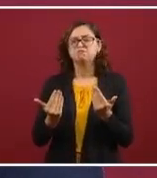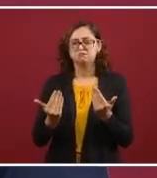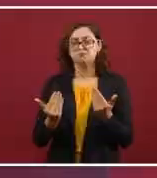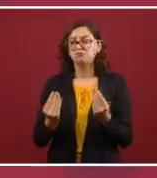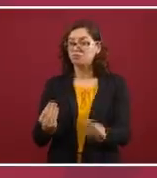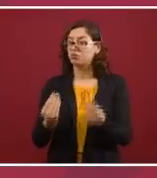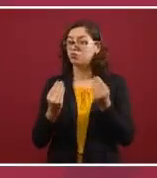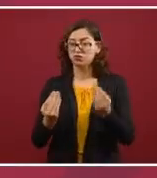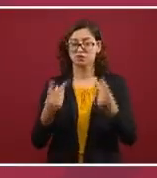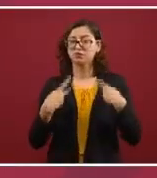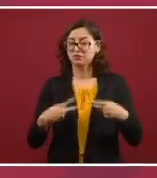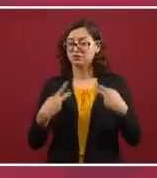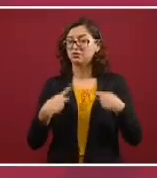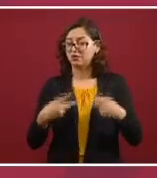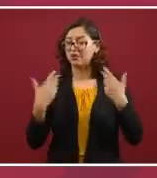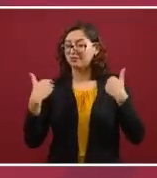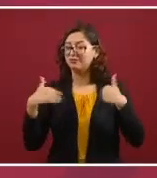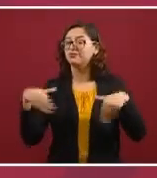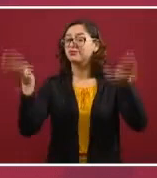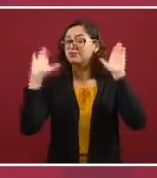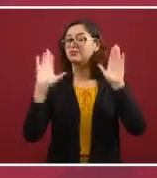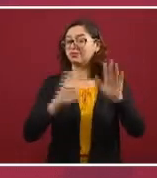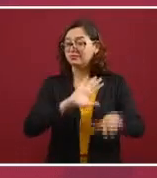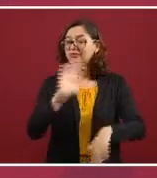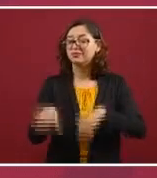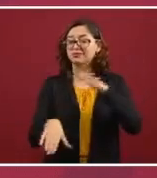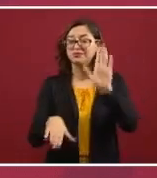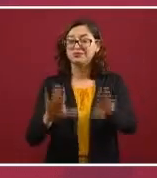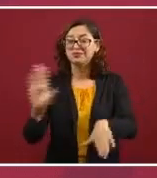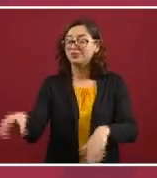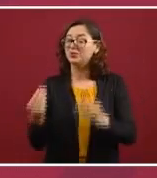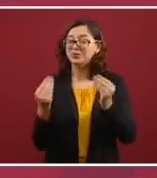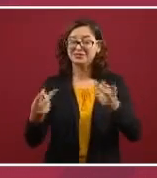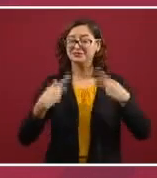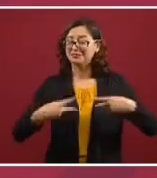Muchos iban a perder la vida, y además gente inocente,